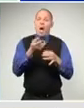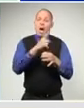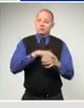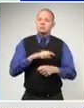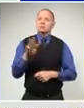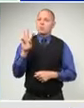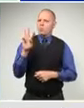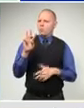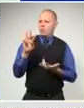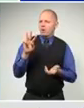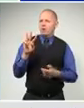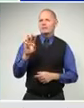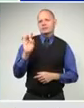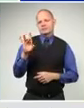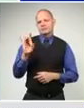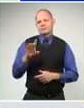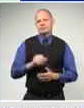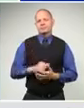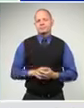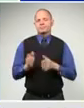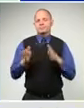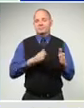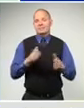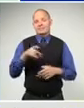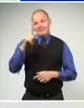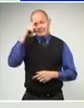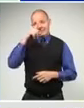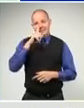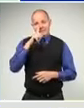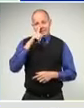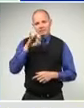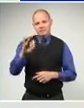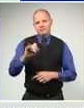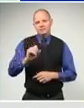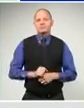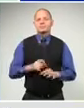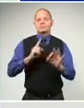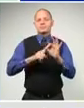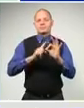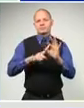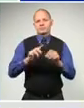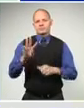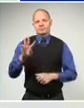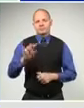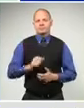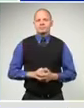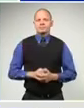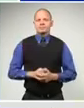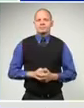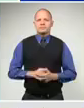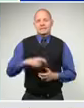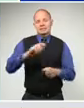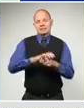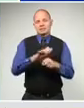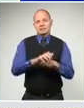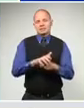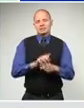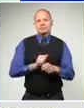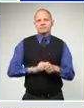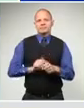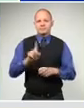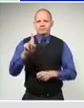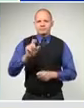mayor número ayer, San Nicolás de Bari 7, Quibicán 3, San José de las Lajas